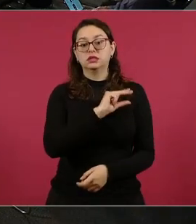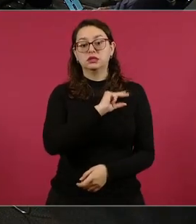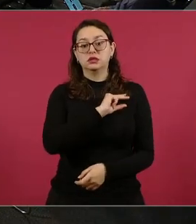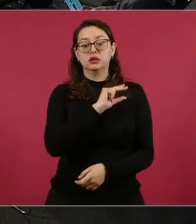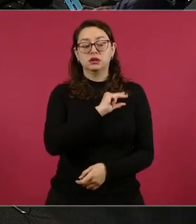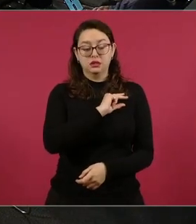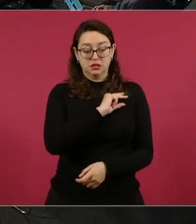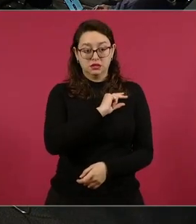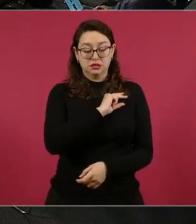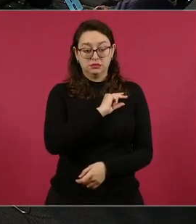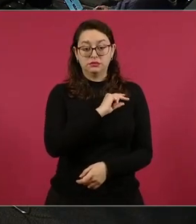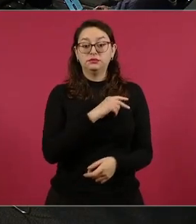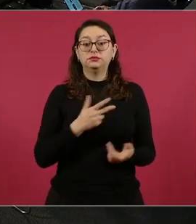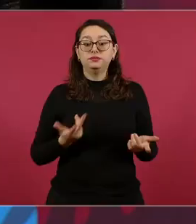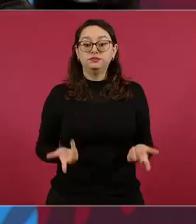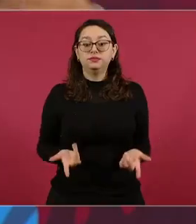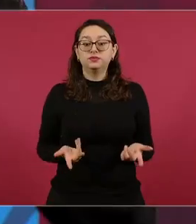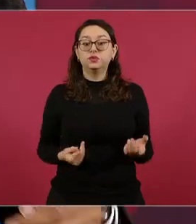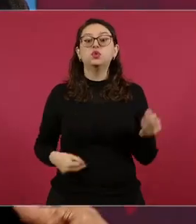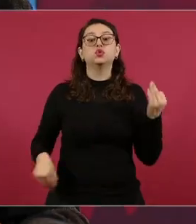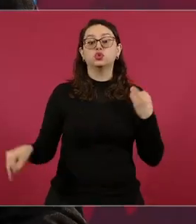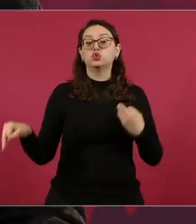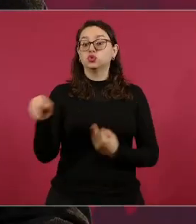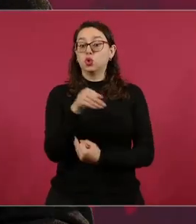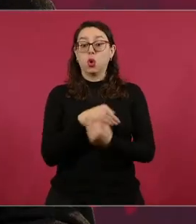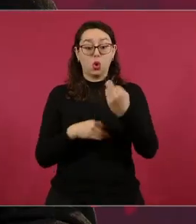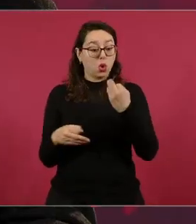todo lo hacían legal,